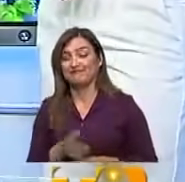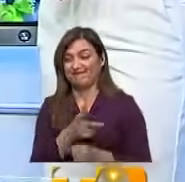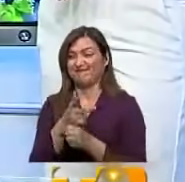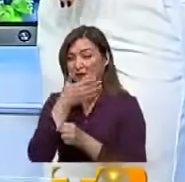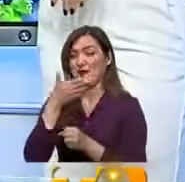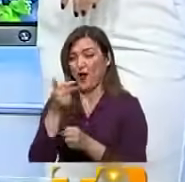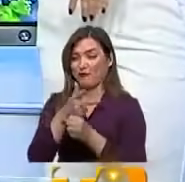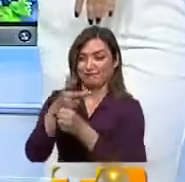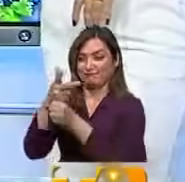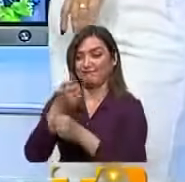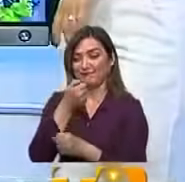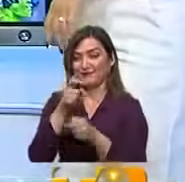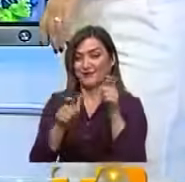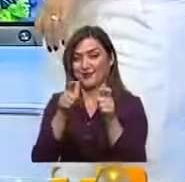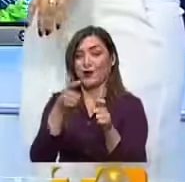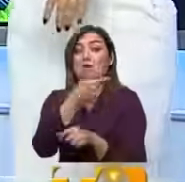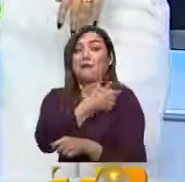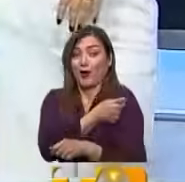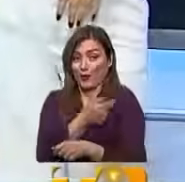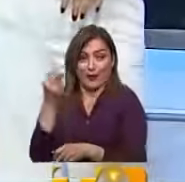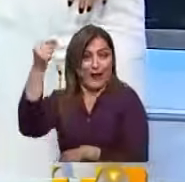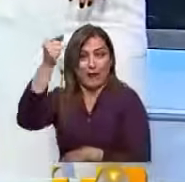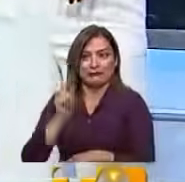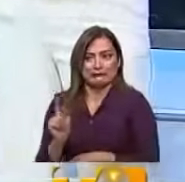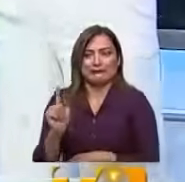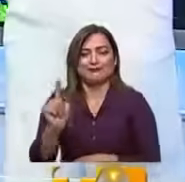Sí. Para que la gente se vaya a vacunar.